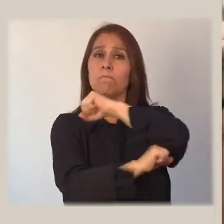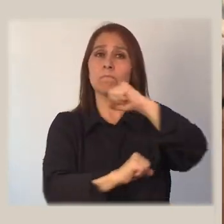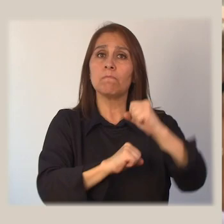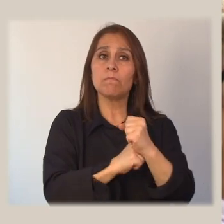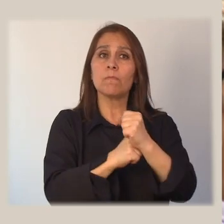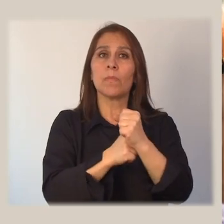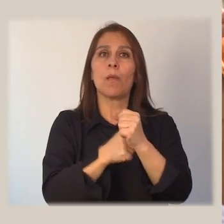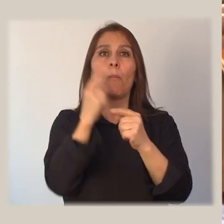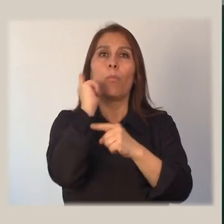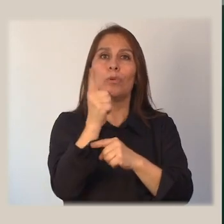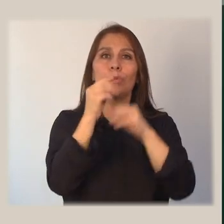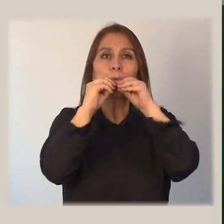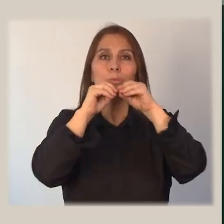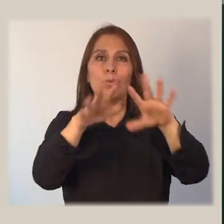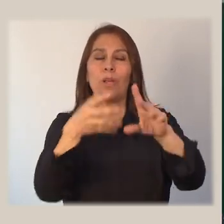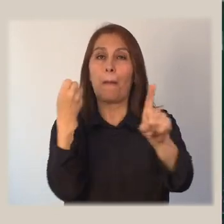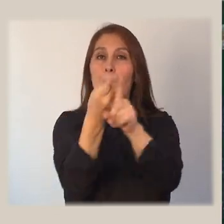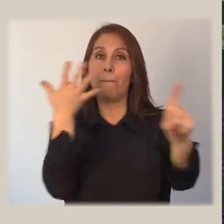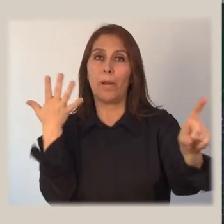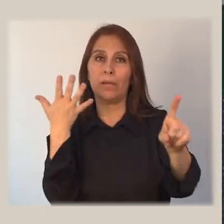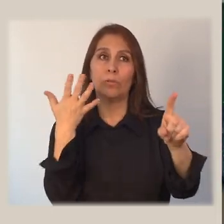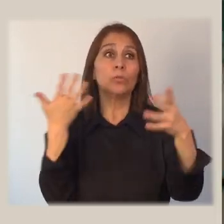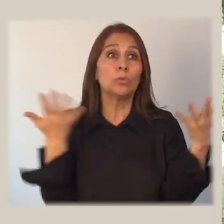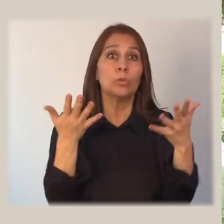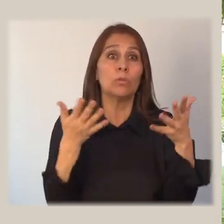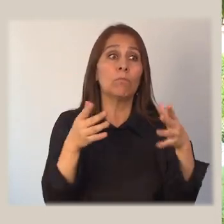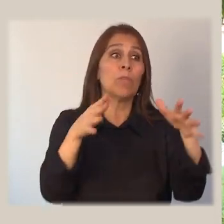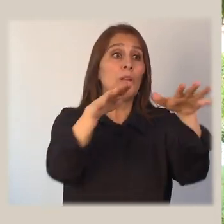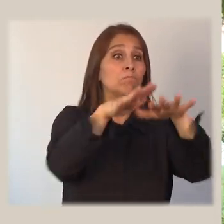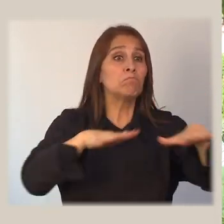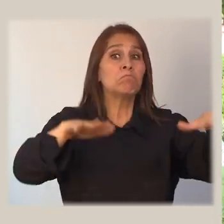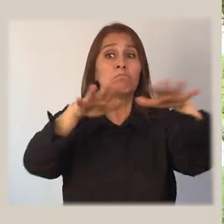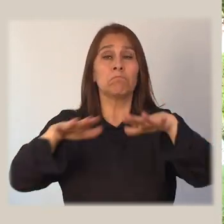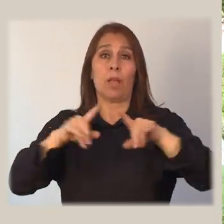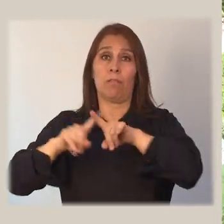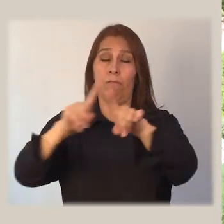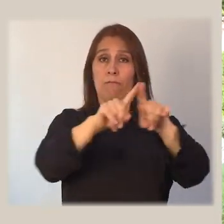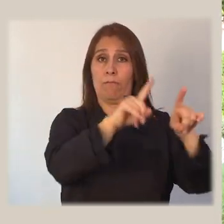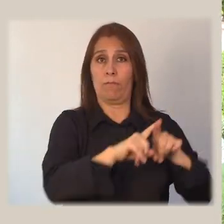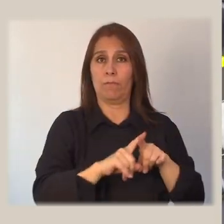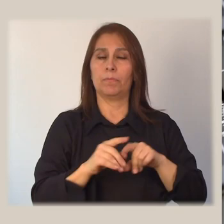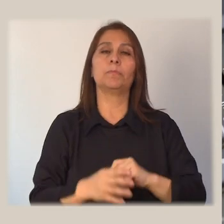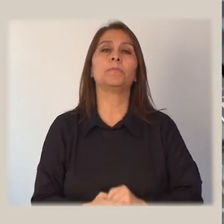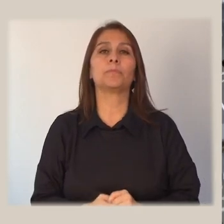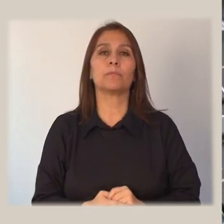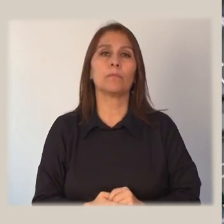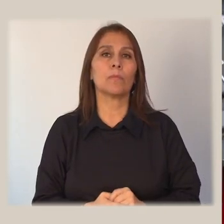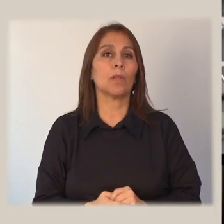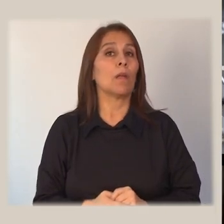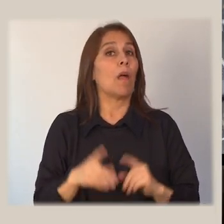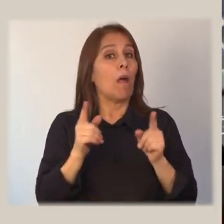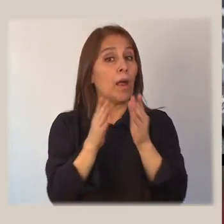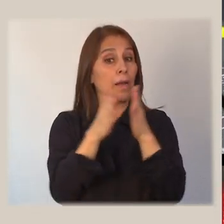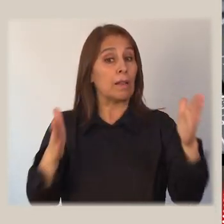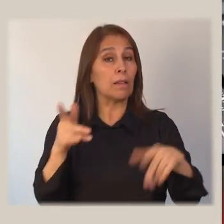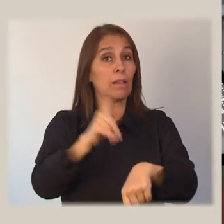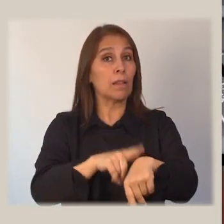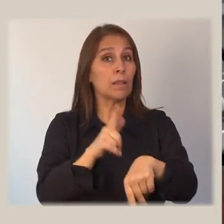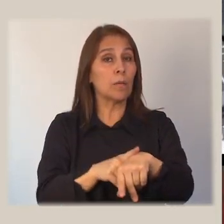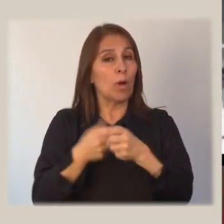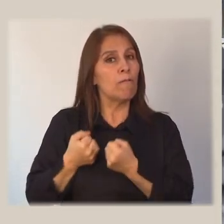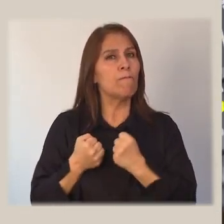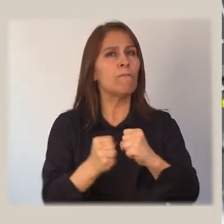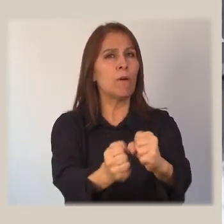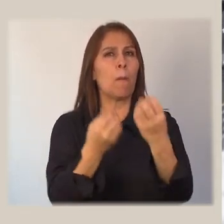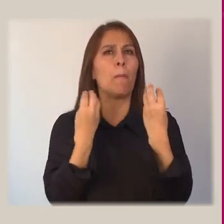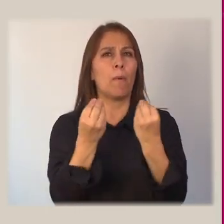pedagógicas y educativas de impacto en diversas poblaciones y escenarios educativos. También es de resaltar que en el periodo se centraron esfuerzos